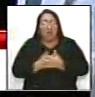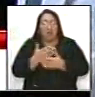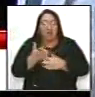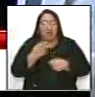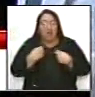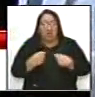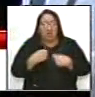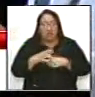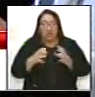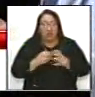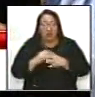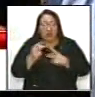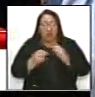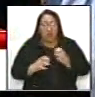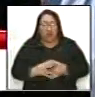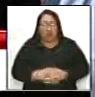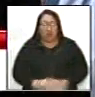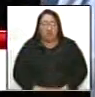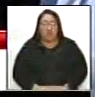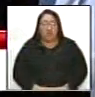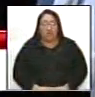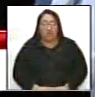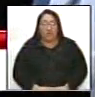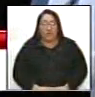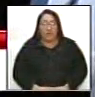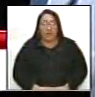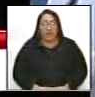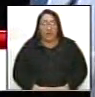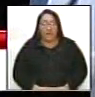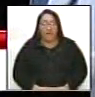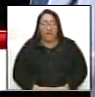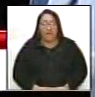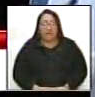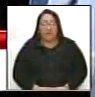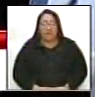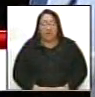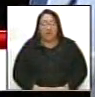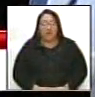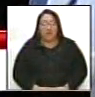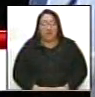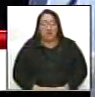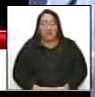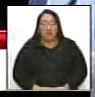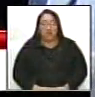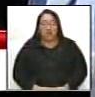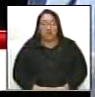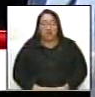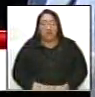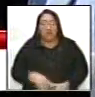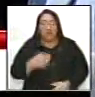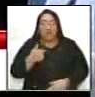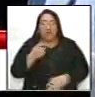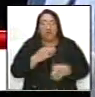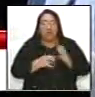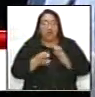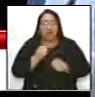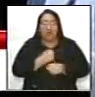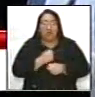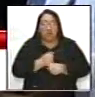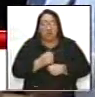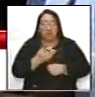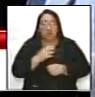egresos económicos que se deriven de lo dispuesto en la norma sean financiados con cargo al presupuesto de las unidades